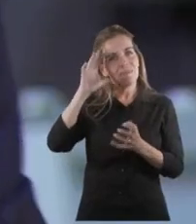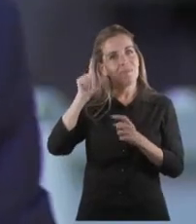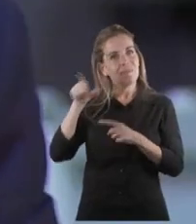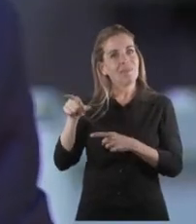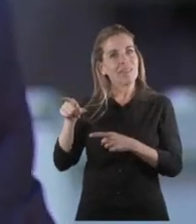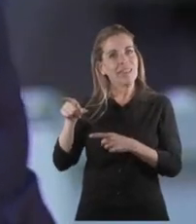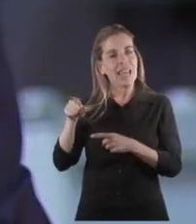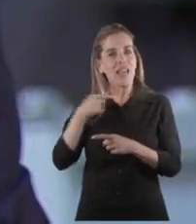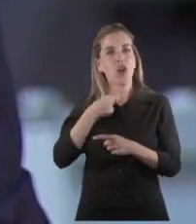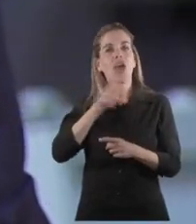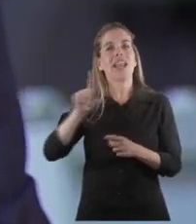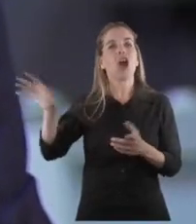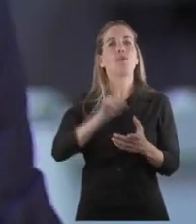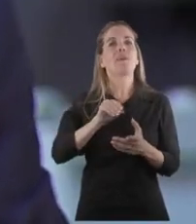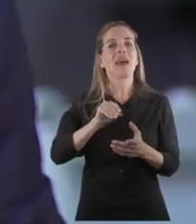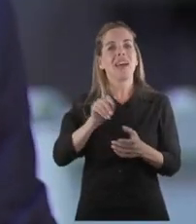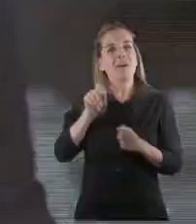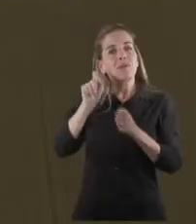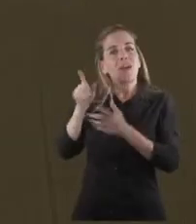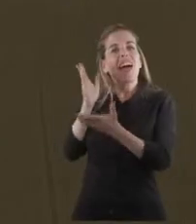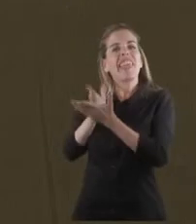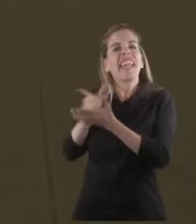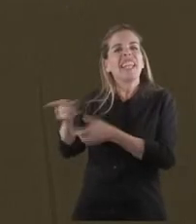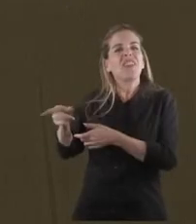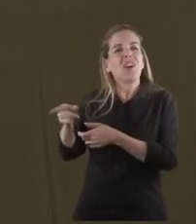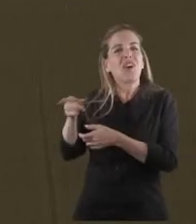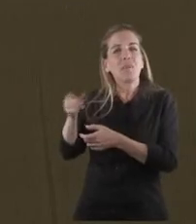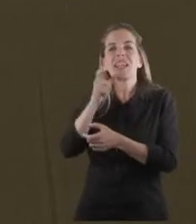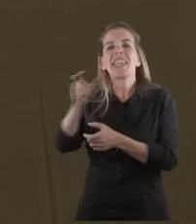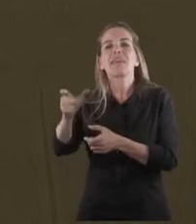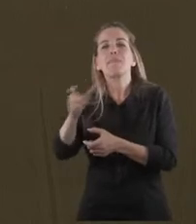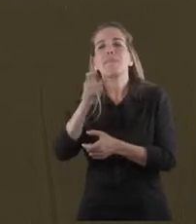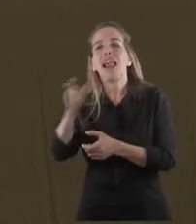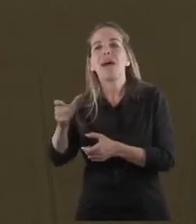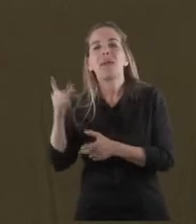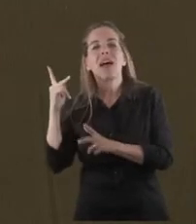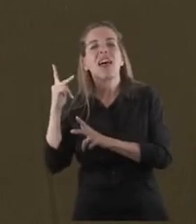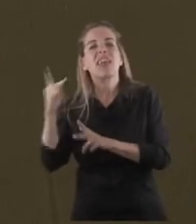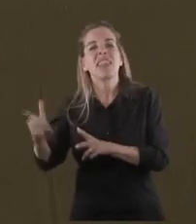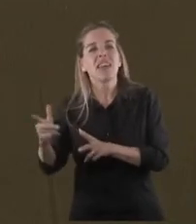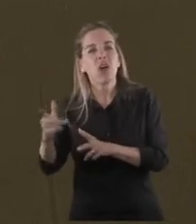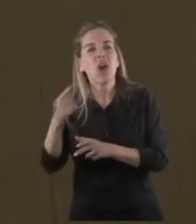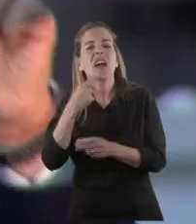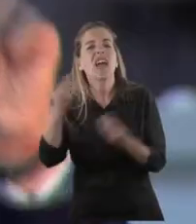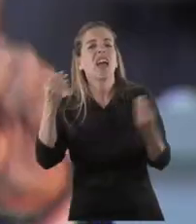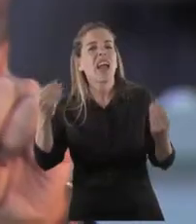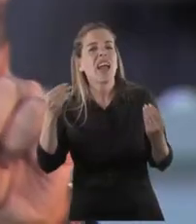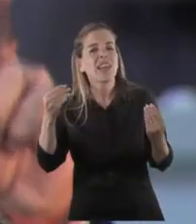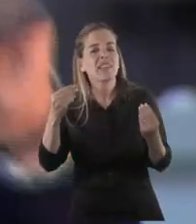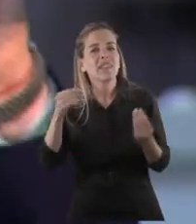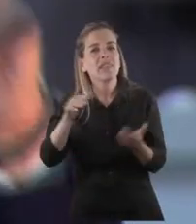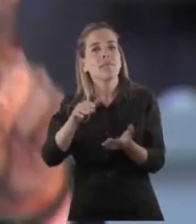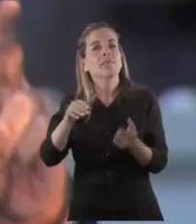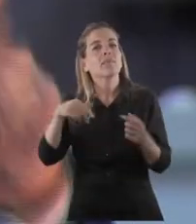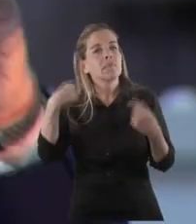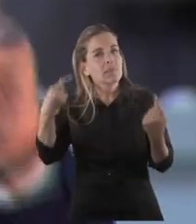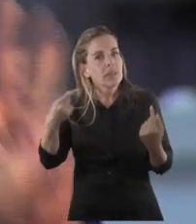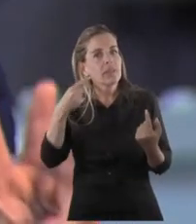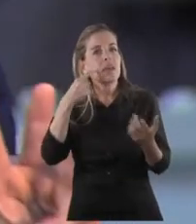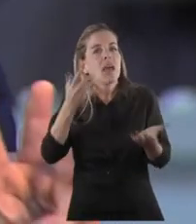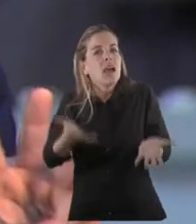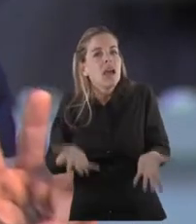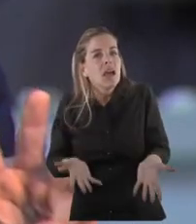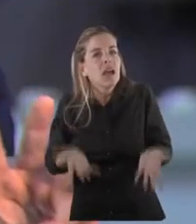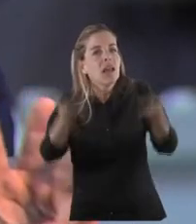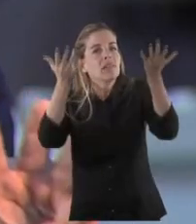copyright, el derecho intelectual. Dijo, crecer dialogando en unión y en